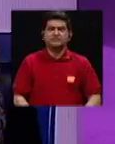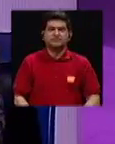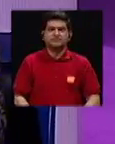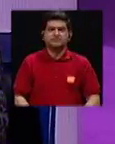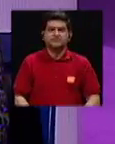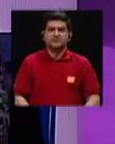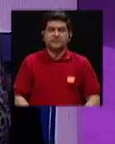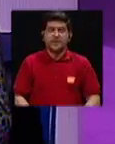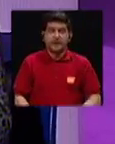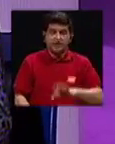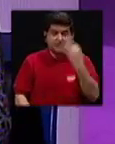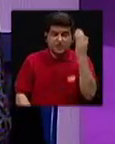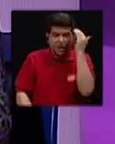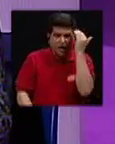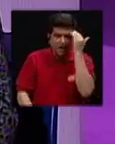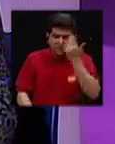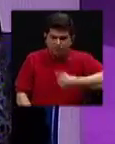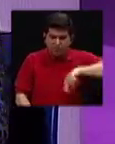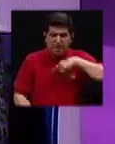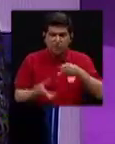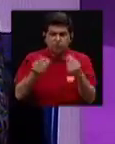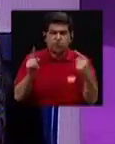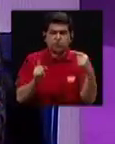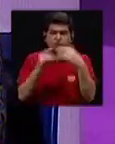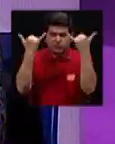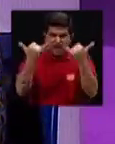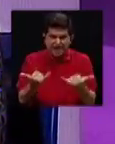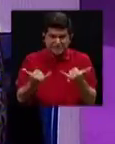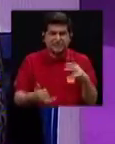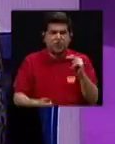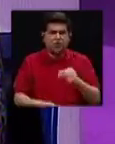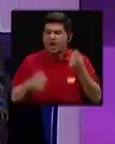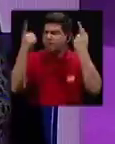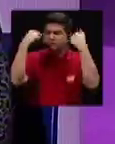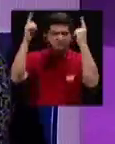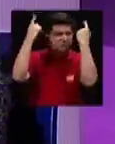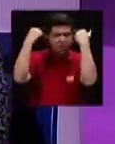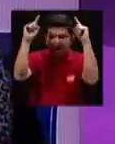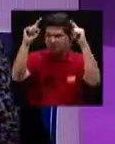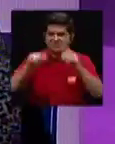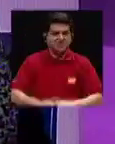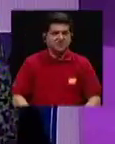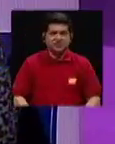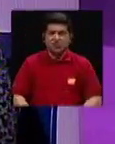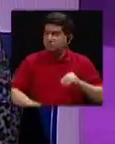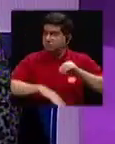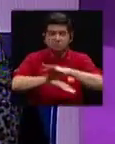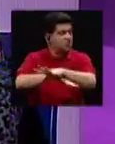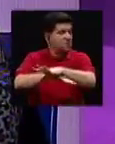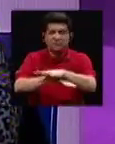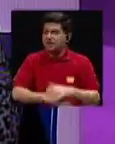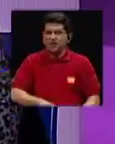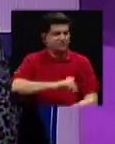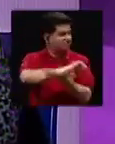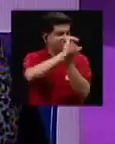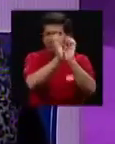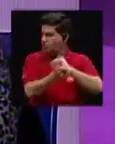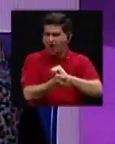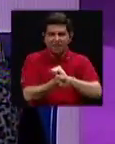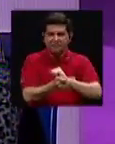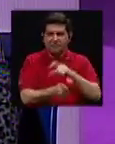conciencia Eh entonces si las formas de conciencia que hemos producido hasta ahora no han sido eficaces no han tenido